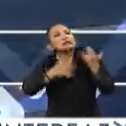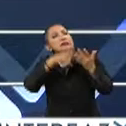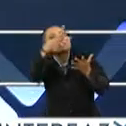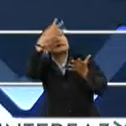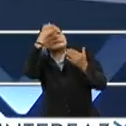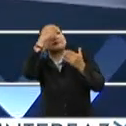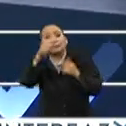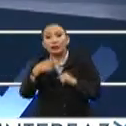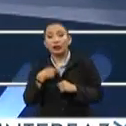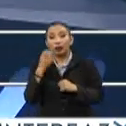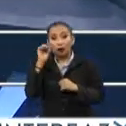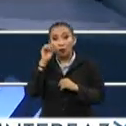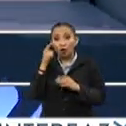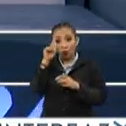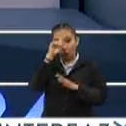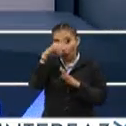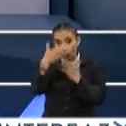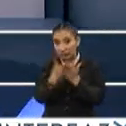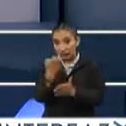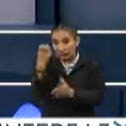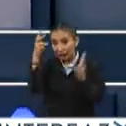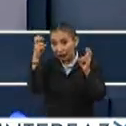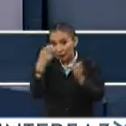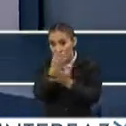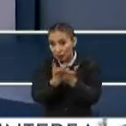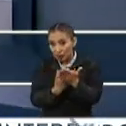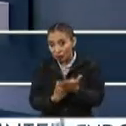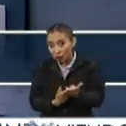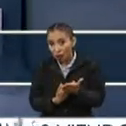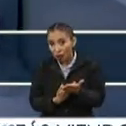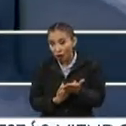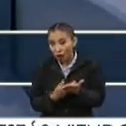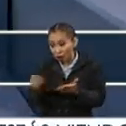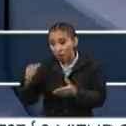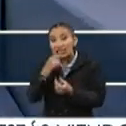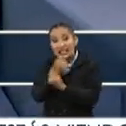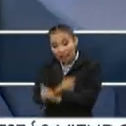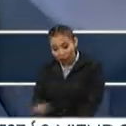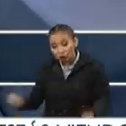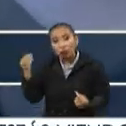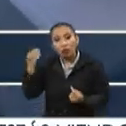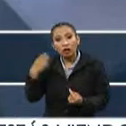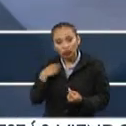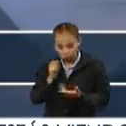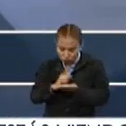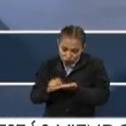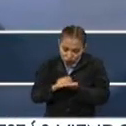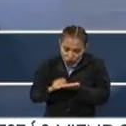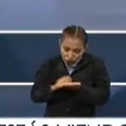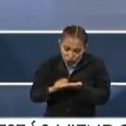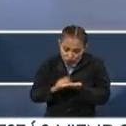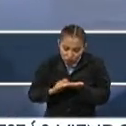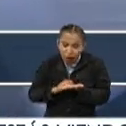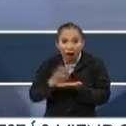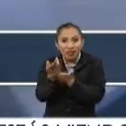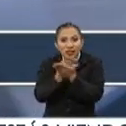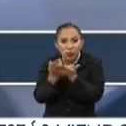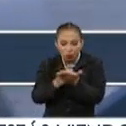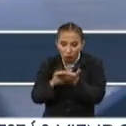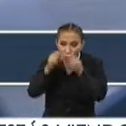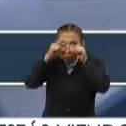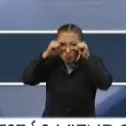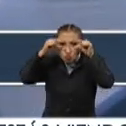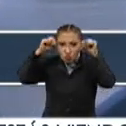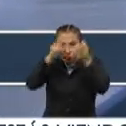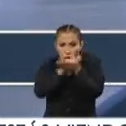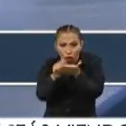llama la atención que no propusimos nosotros este asunto del dibujo y los niños, muchos de ellos, muchos jóvenes, tomaron la pluma y empezaron a hacer los ojos de